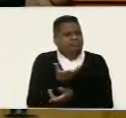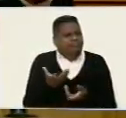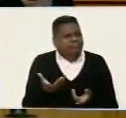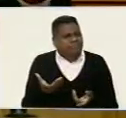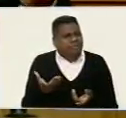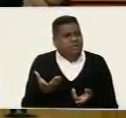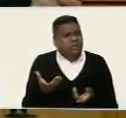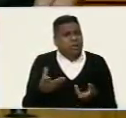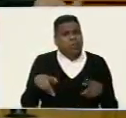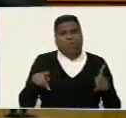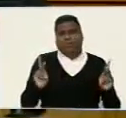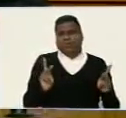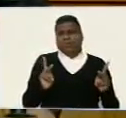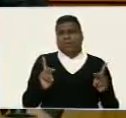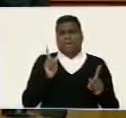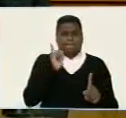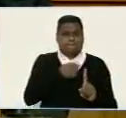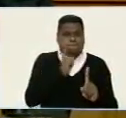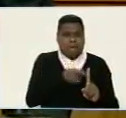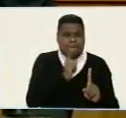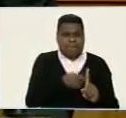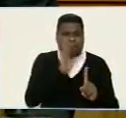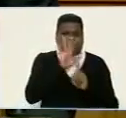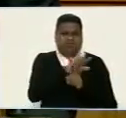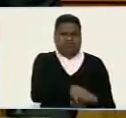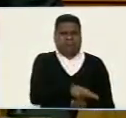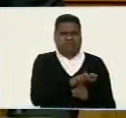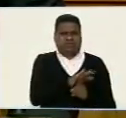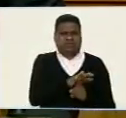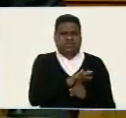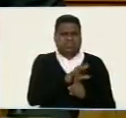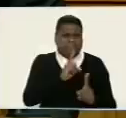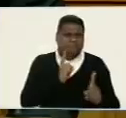Represión, persecuciones, fascismo,